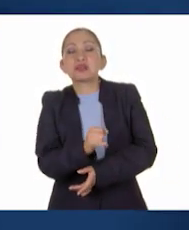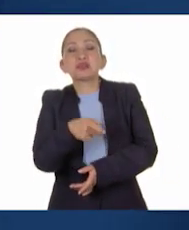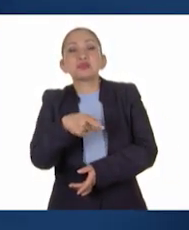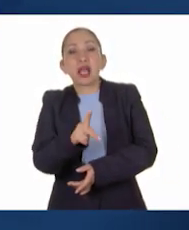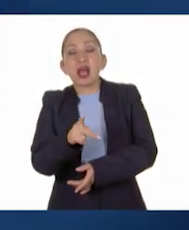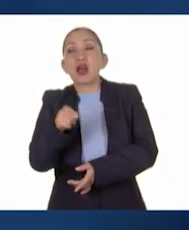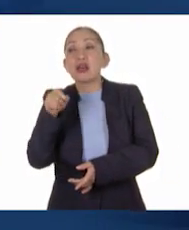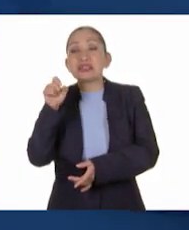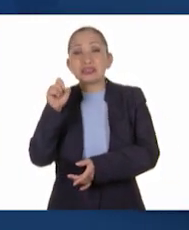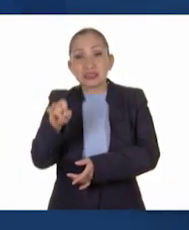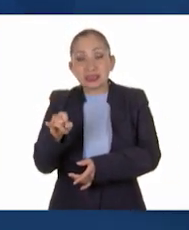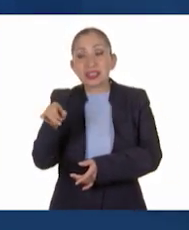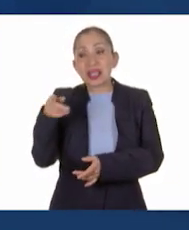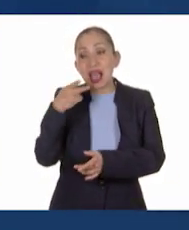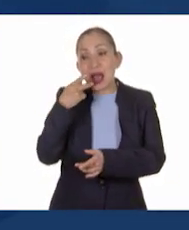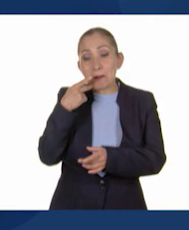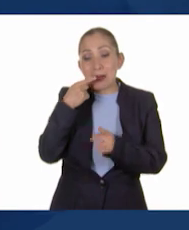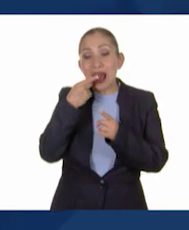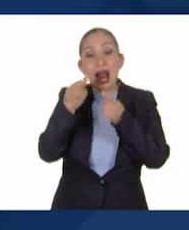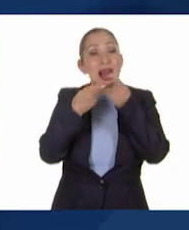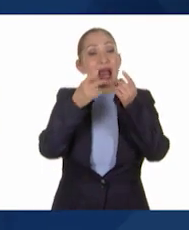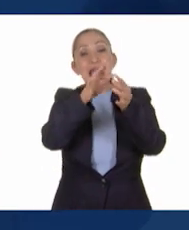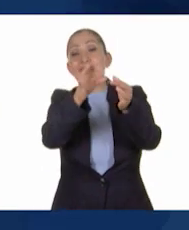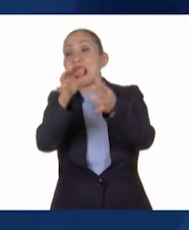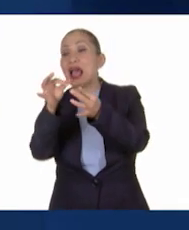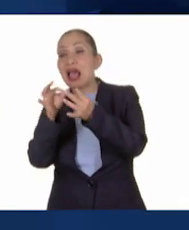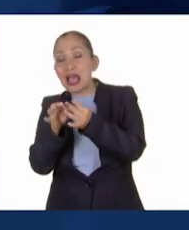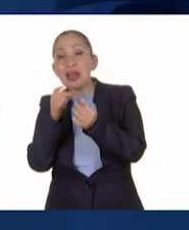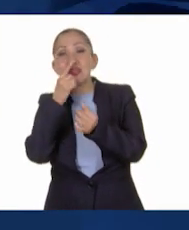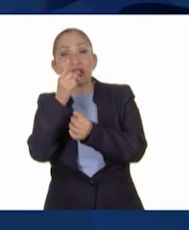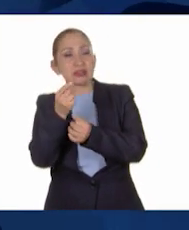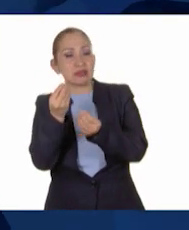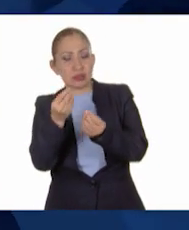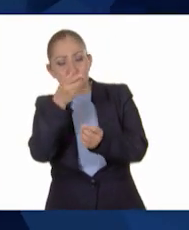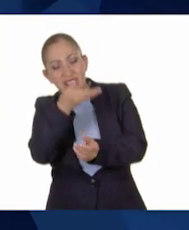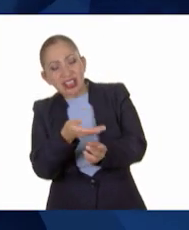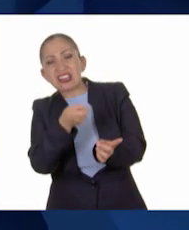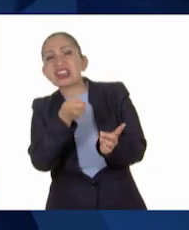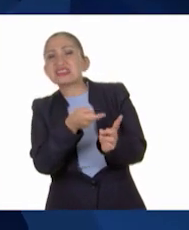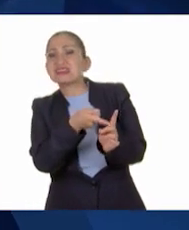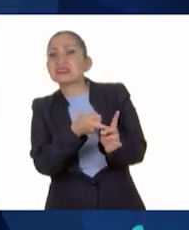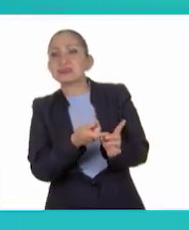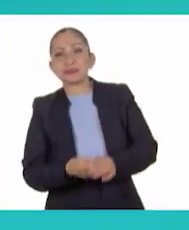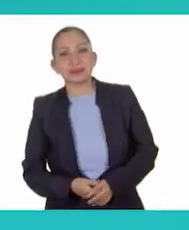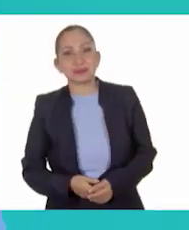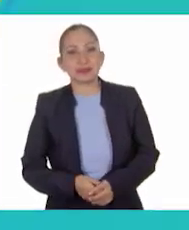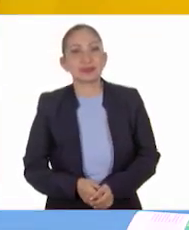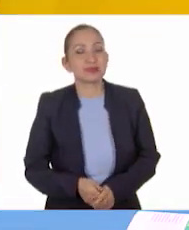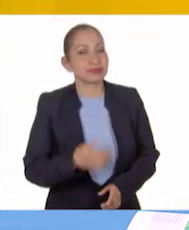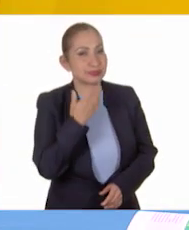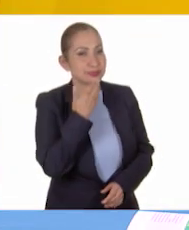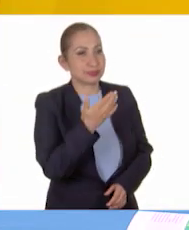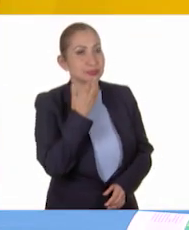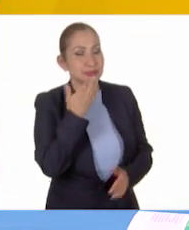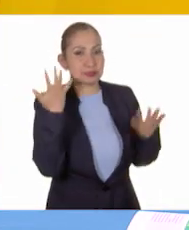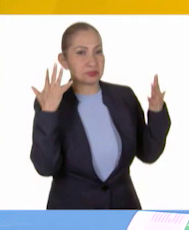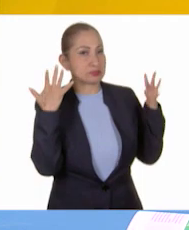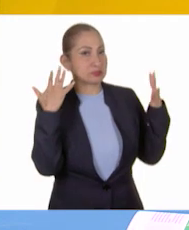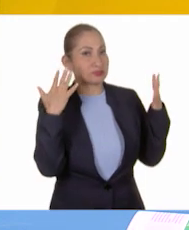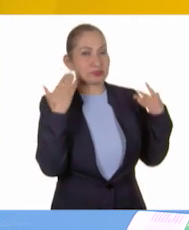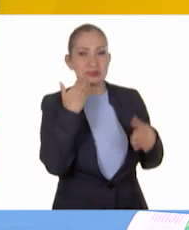embargo, tanto aquello sobre lo que habla como la manera de hacerlo dicen mucho sobre él. Muy bien, bravo,